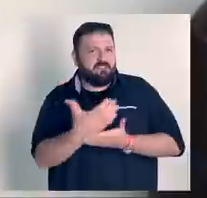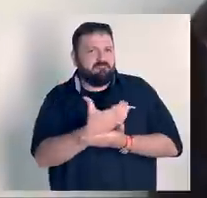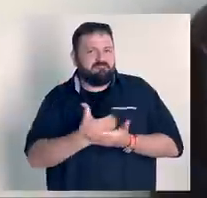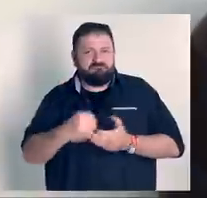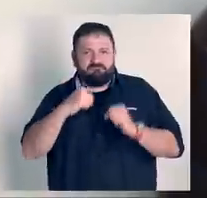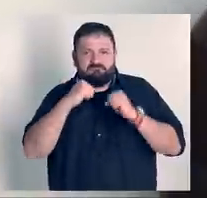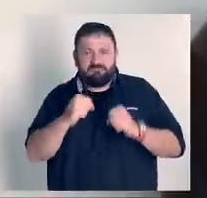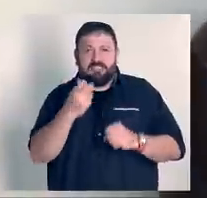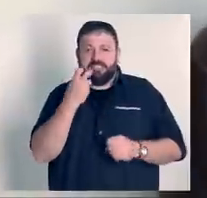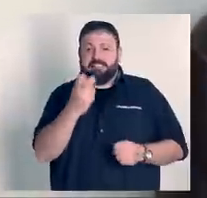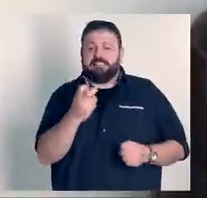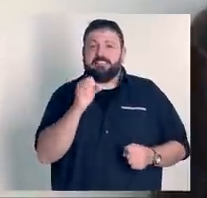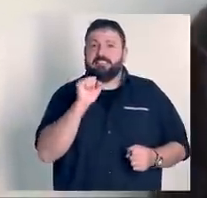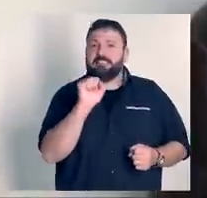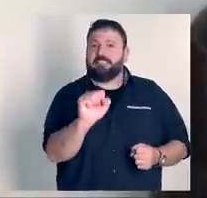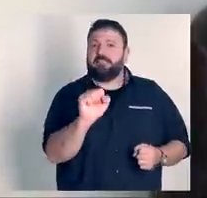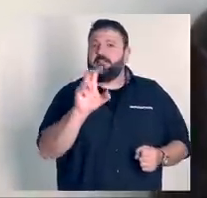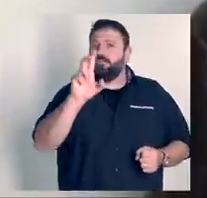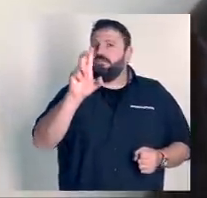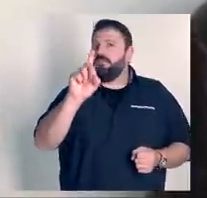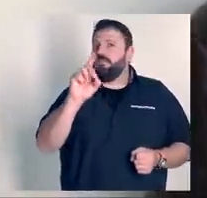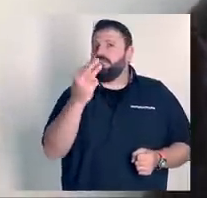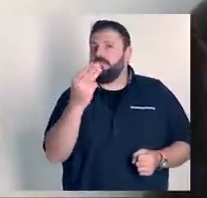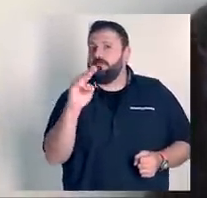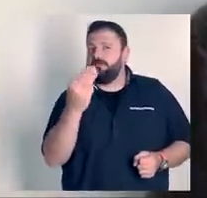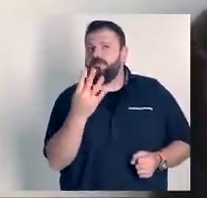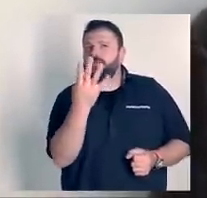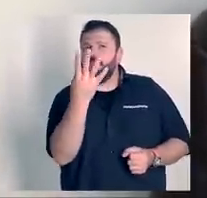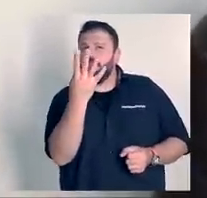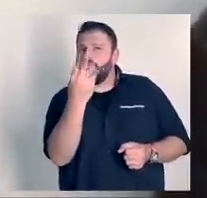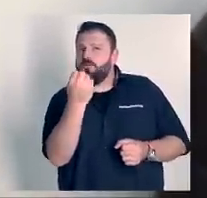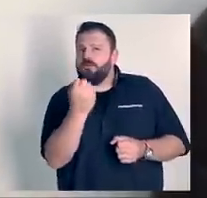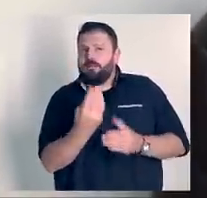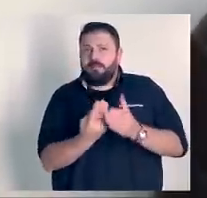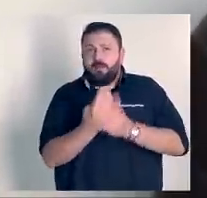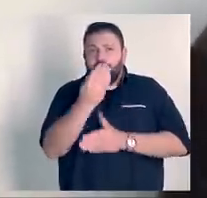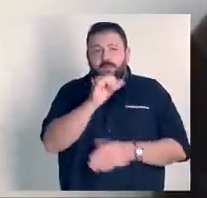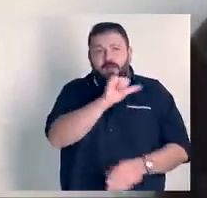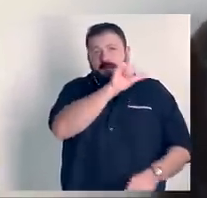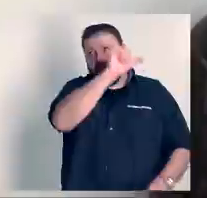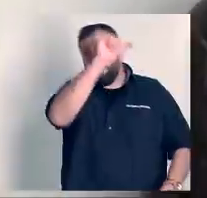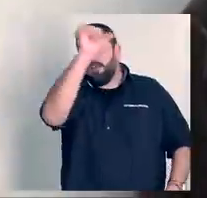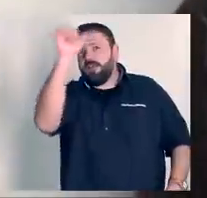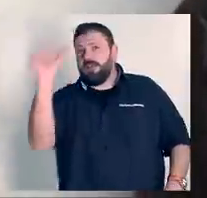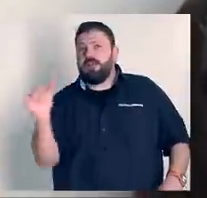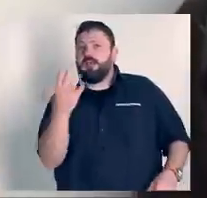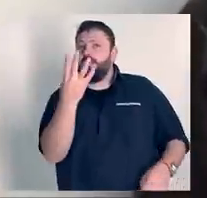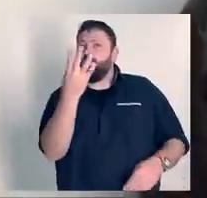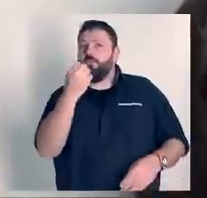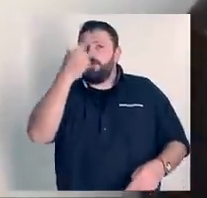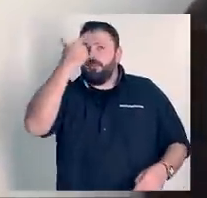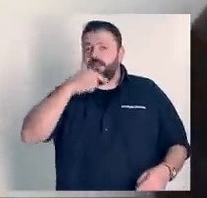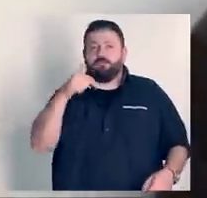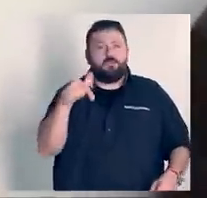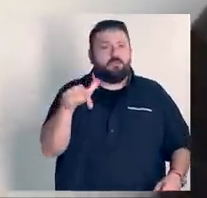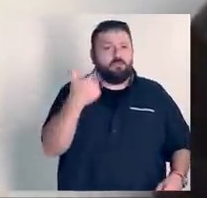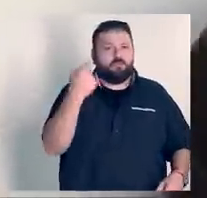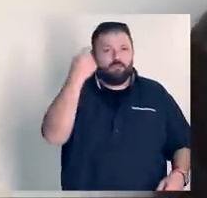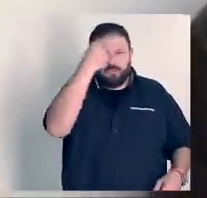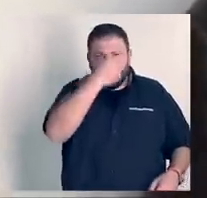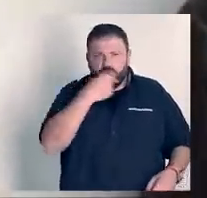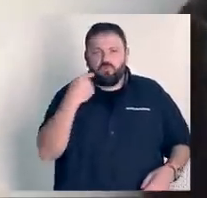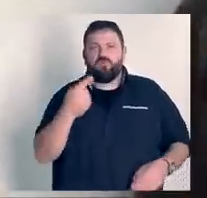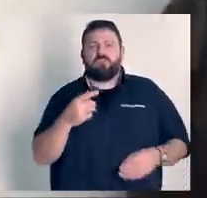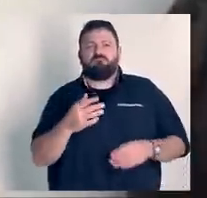sábado 30 de mayo a las 9, de 9 a.m. a 9 p.m. 12 horas continuas de entrenamiento de